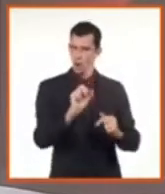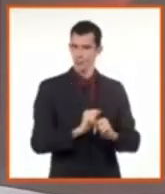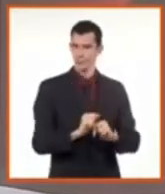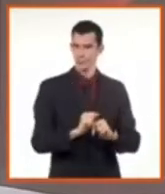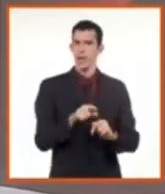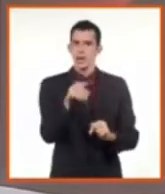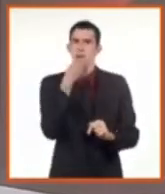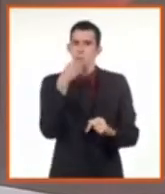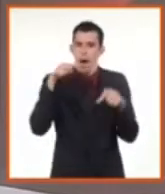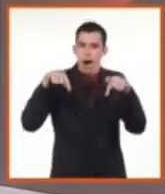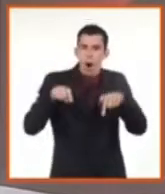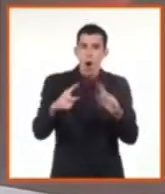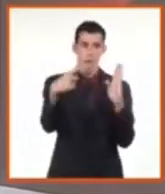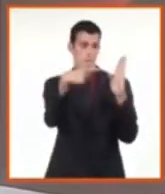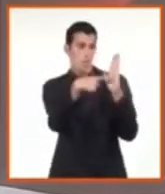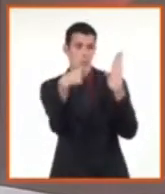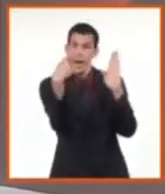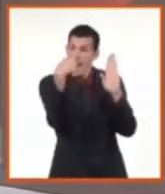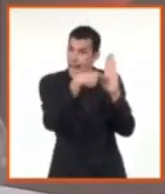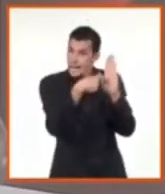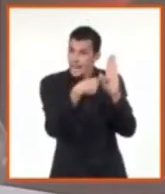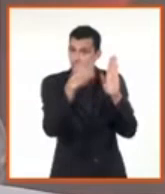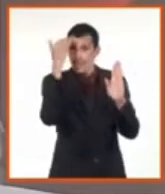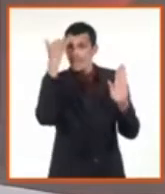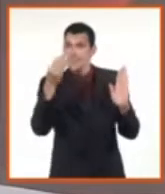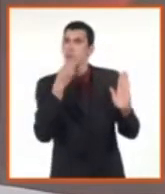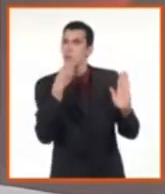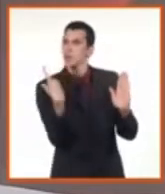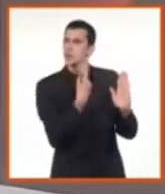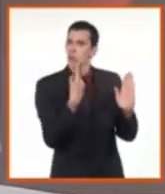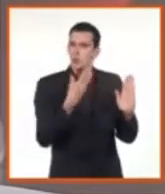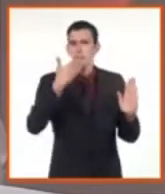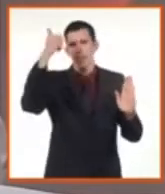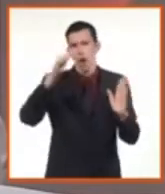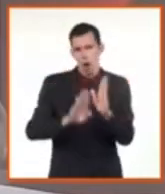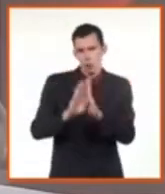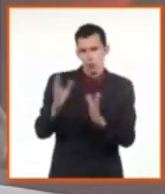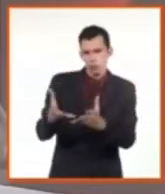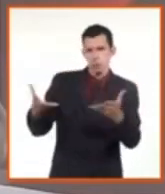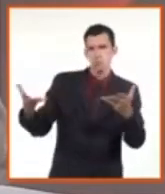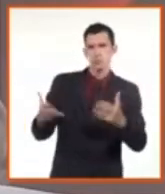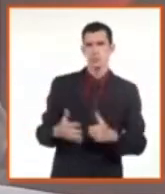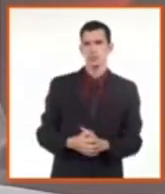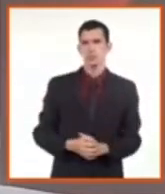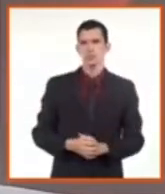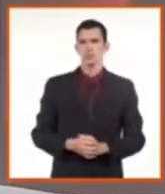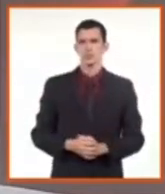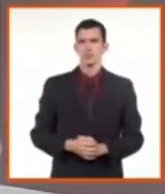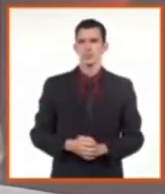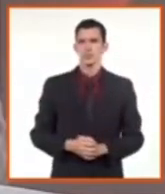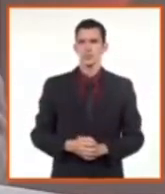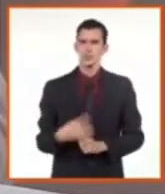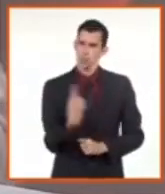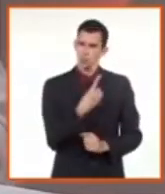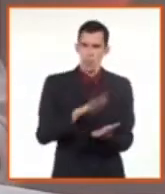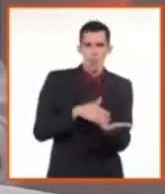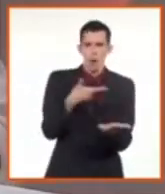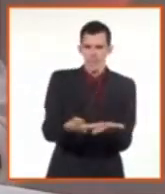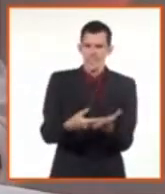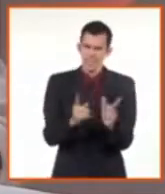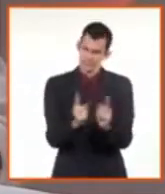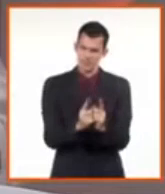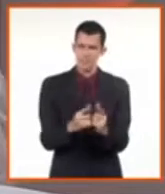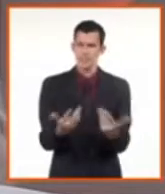bienes y servicios y hoy realmente nos estamos proponiendo que se cree en entidades de inversión extranjera para